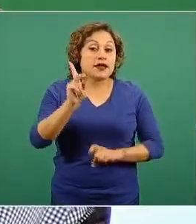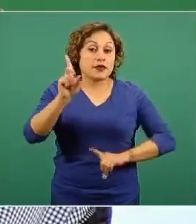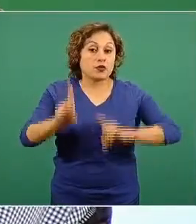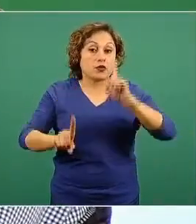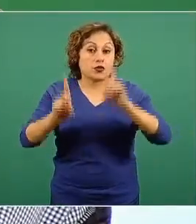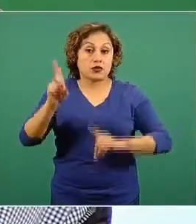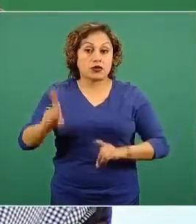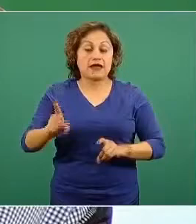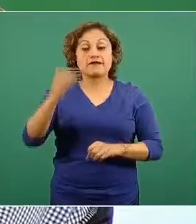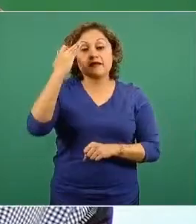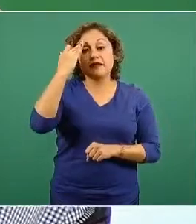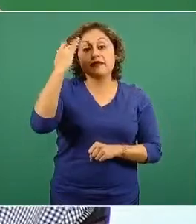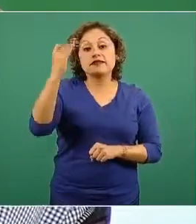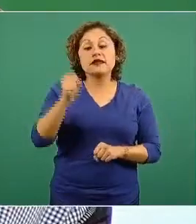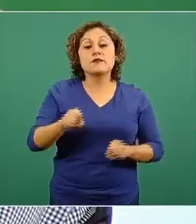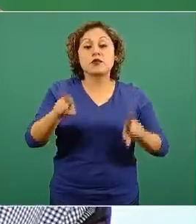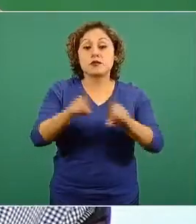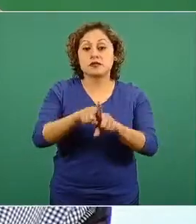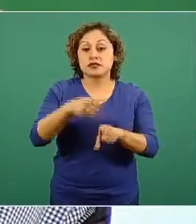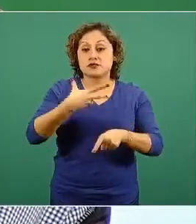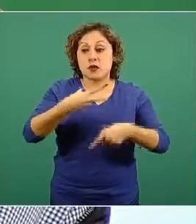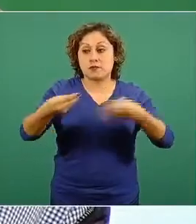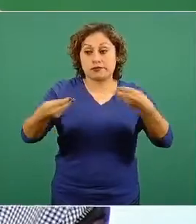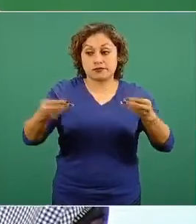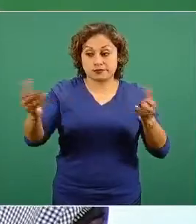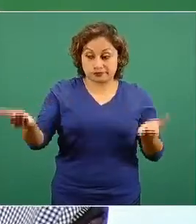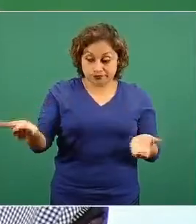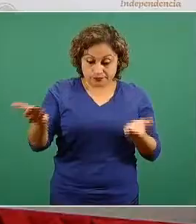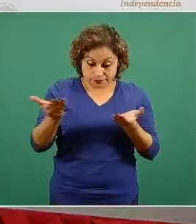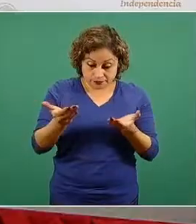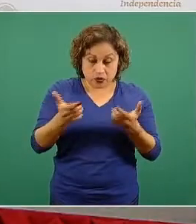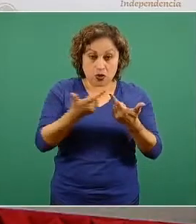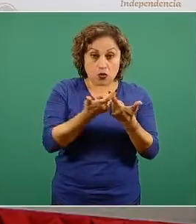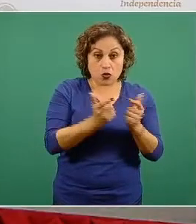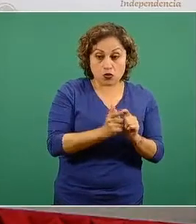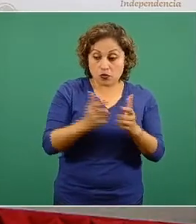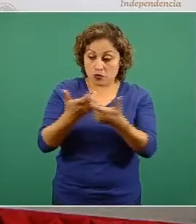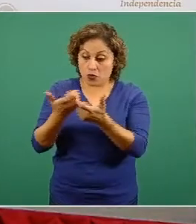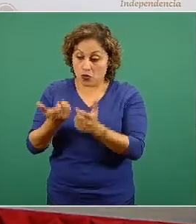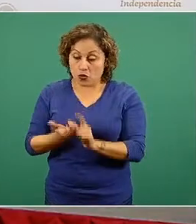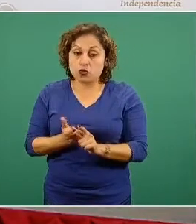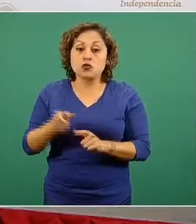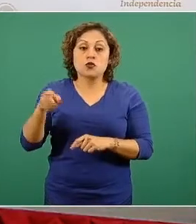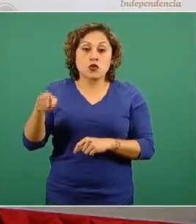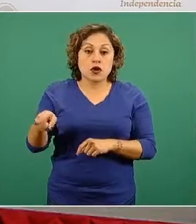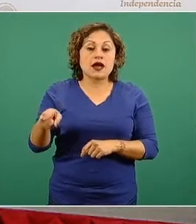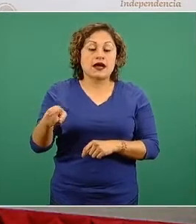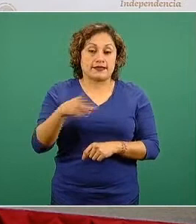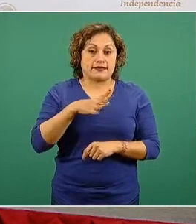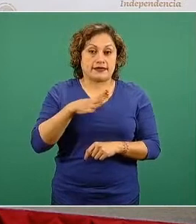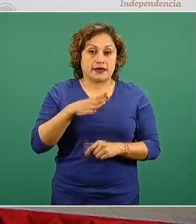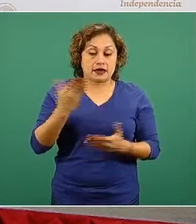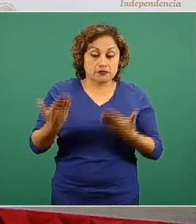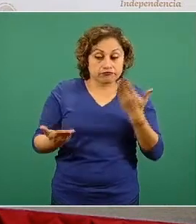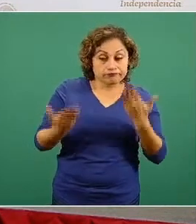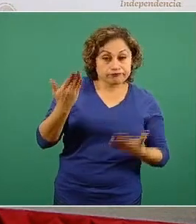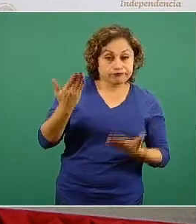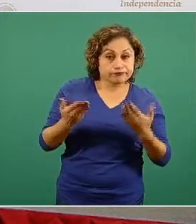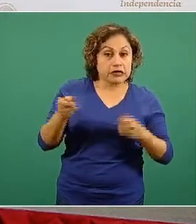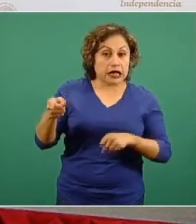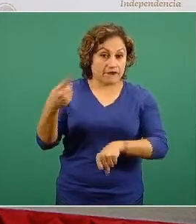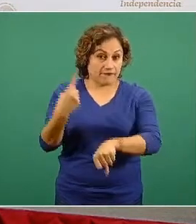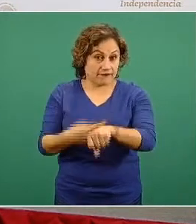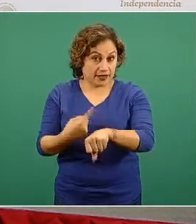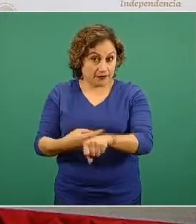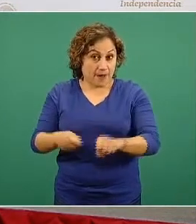o sea, en los mismos días o semanas o meses, que hayan sido infectadas, contagiadas y hayan desarrollado enfermedad